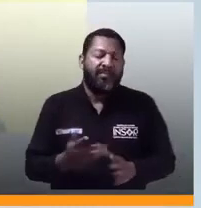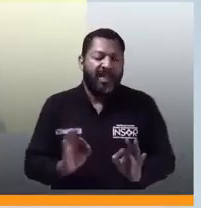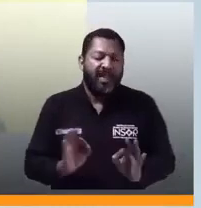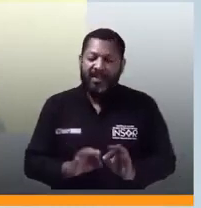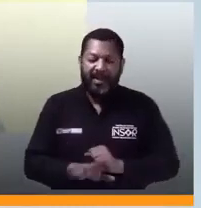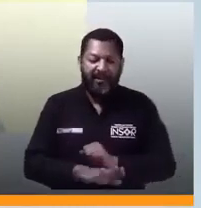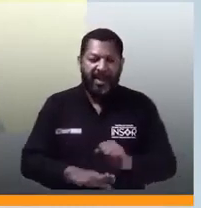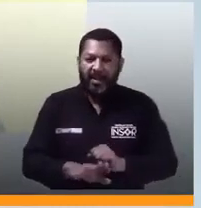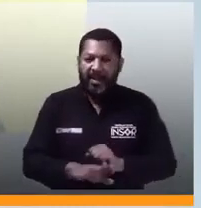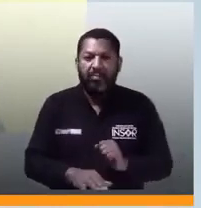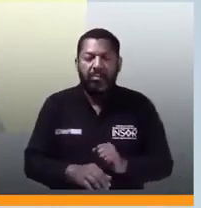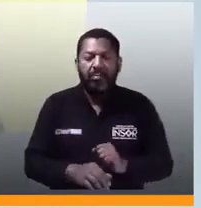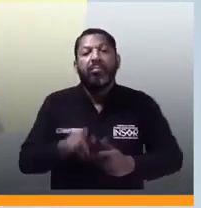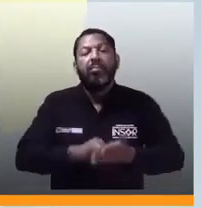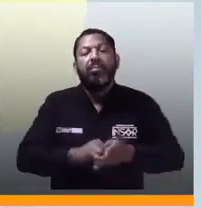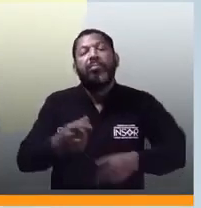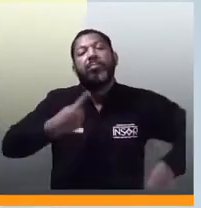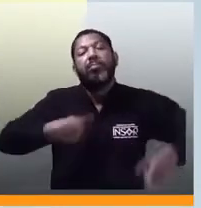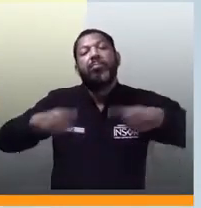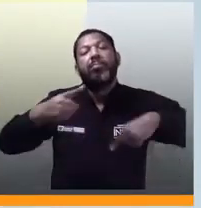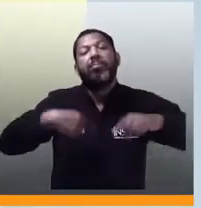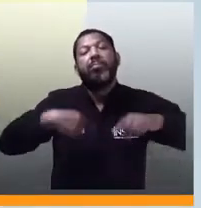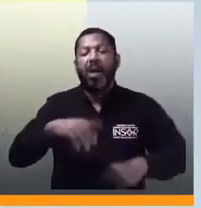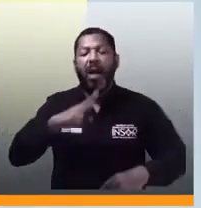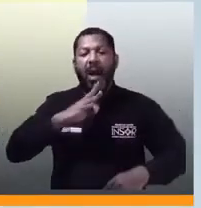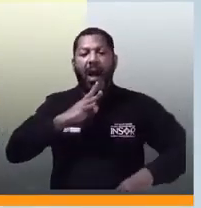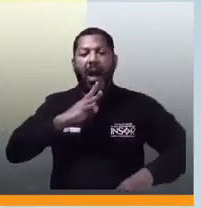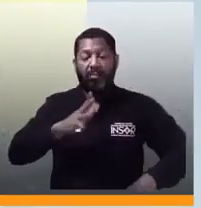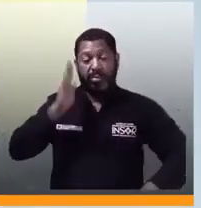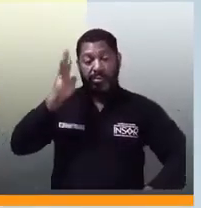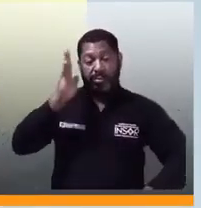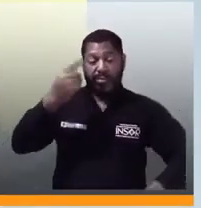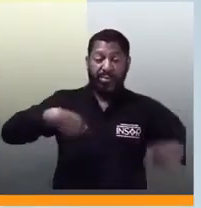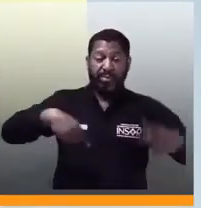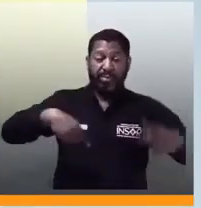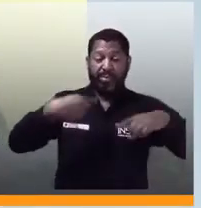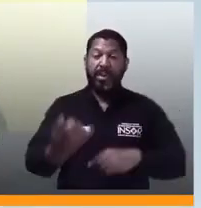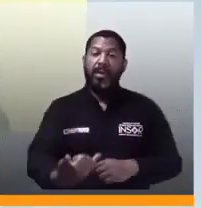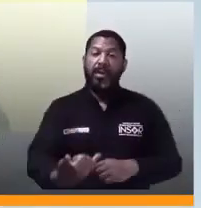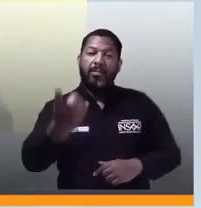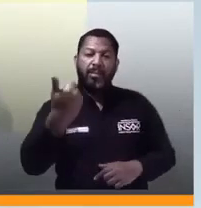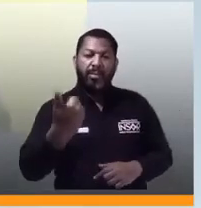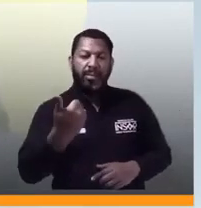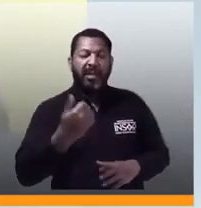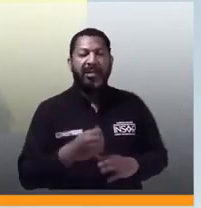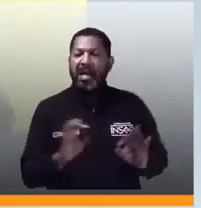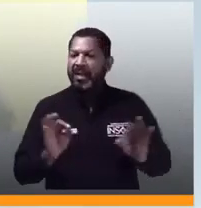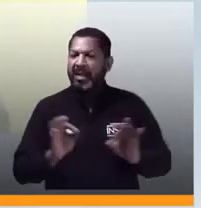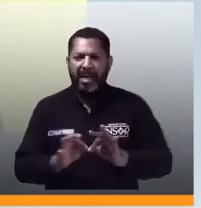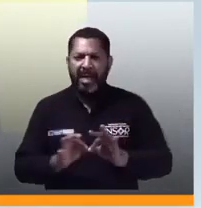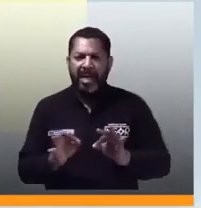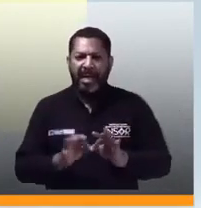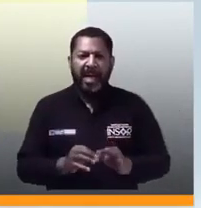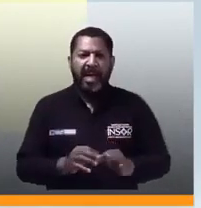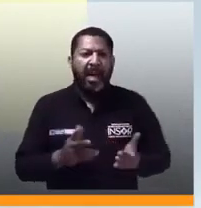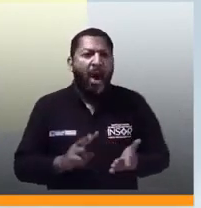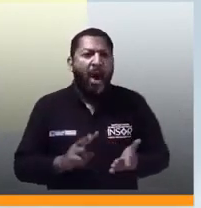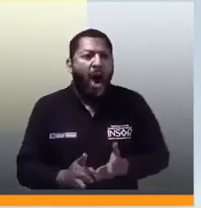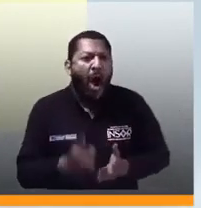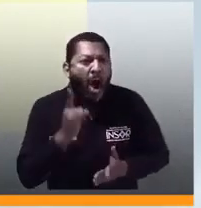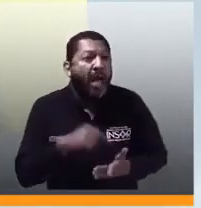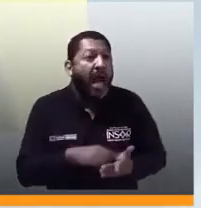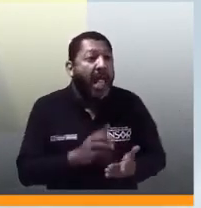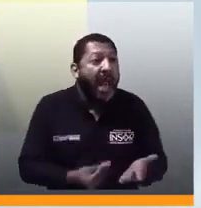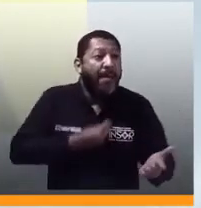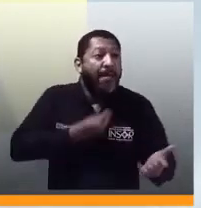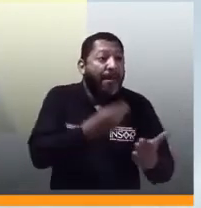lo que mencionamos en los 2 talleres. Es decir, no es necesario recurrir a aplicaciones de pago, sino que con